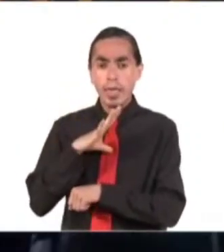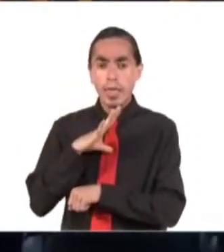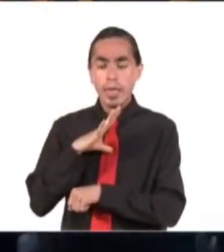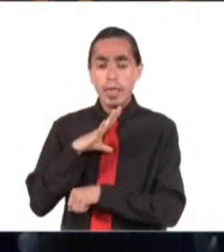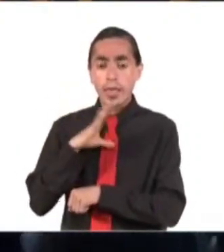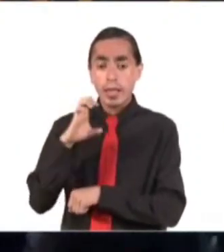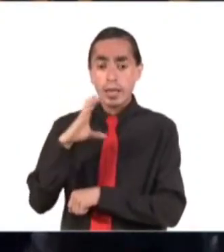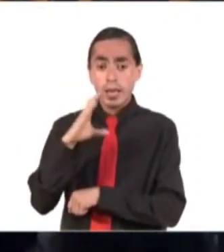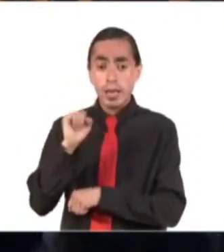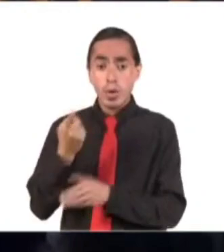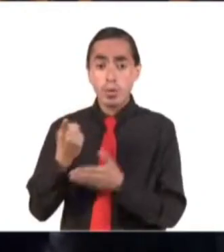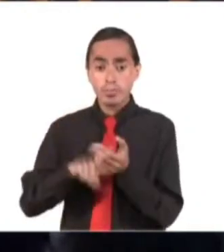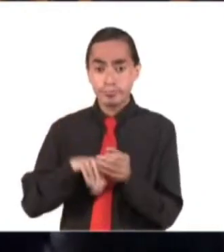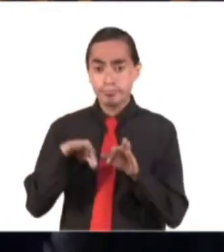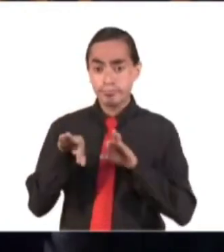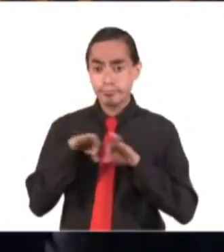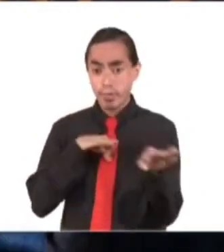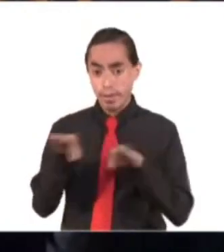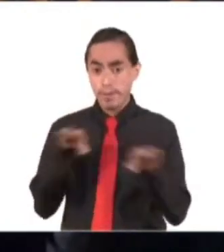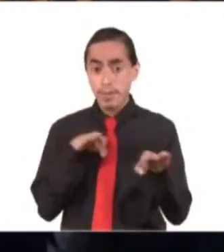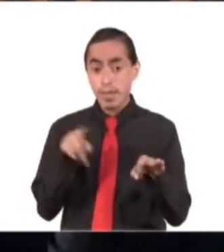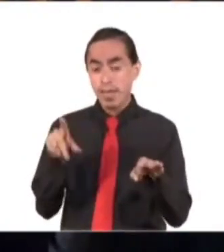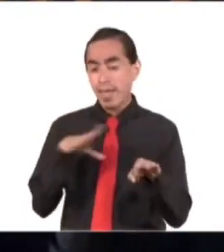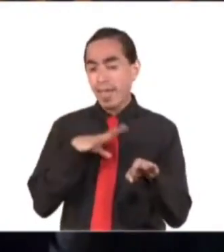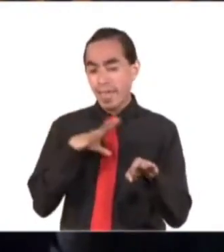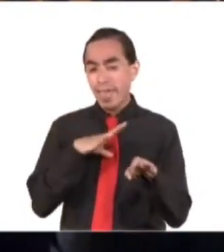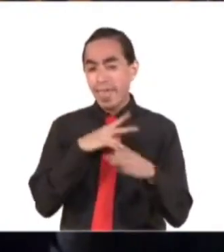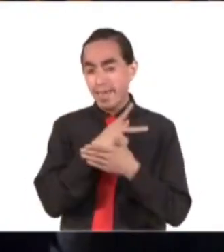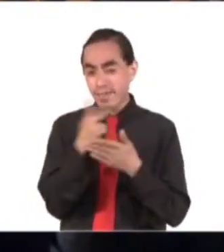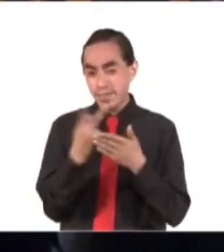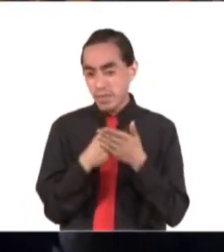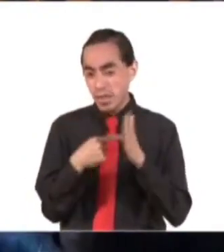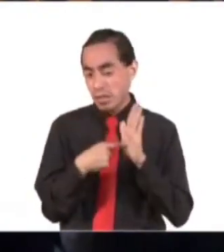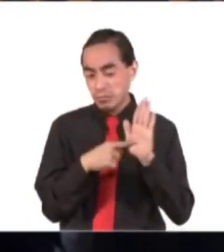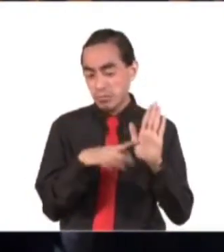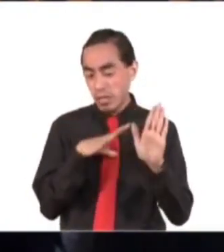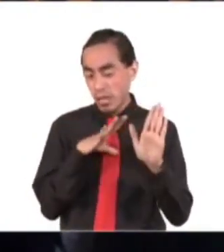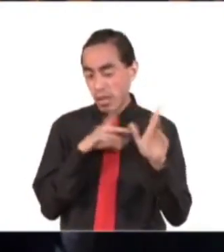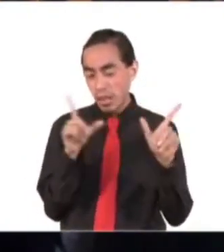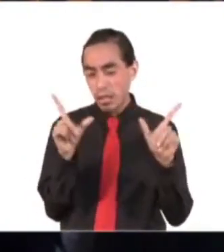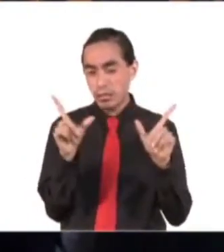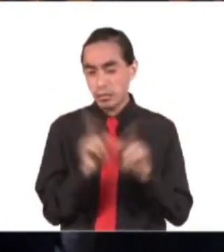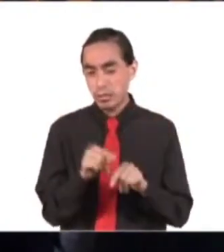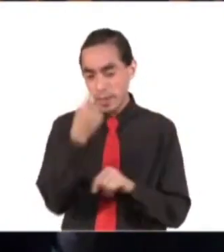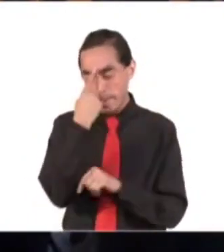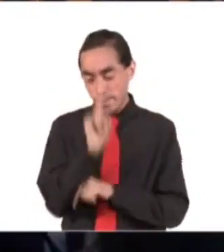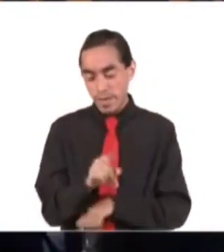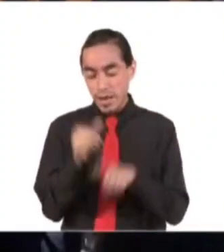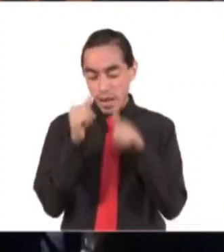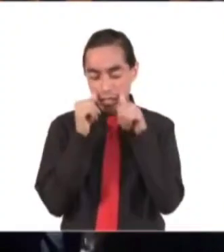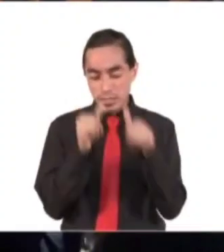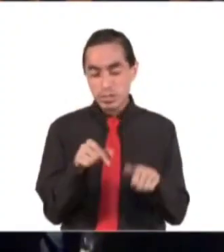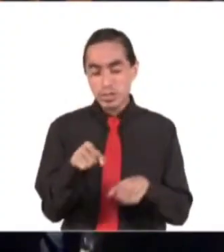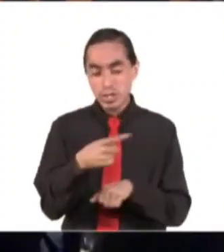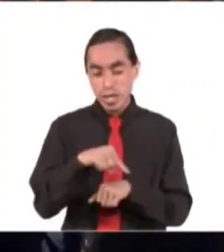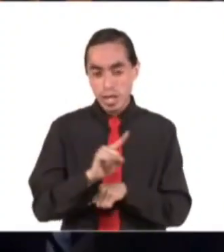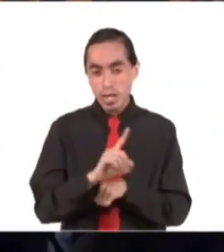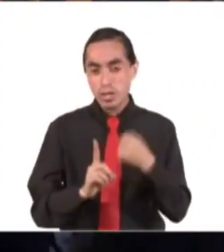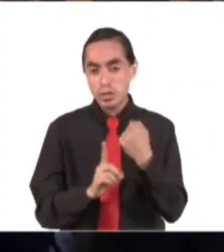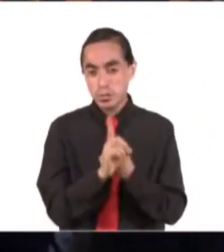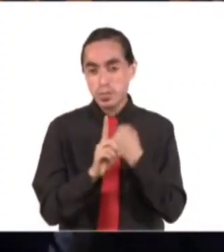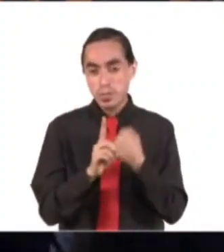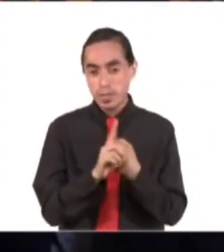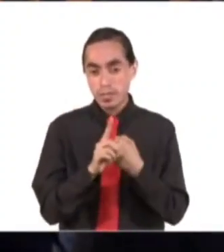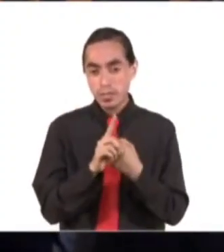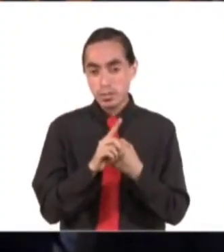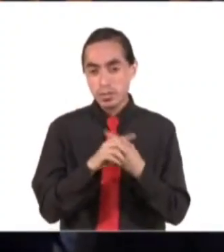en ECOS y simplemente que nos ponga ese modelo que estamos desarrollando para la atención de las problemáticas que tienen que ver con la ciencia de la